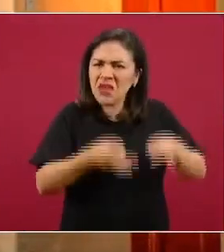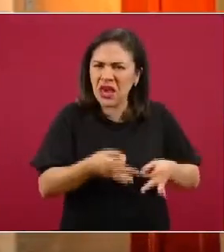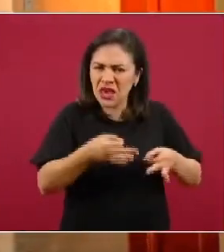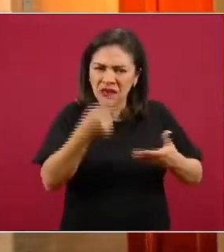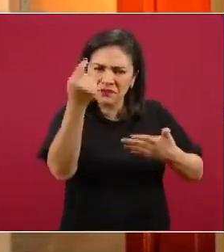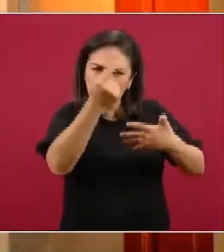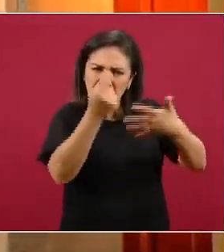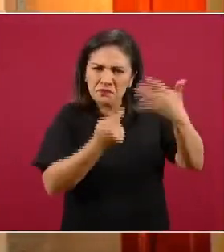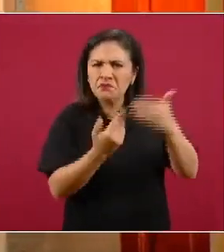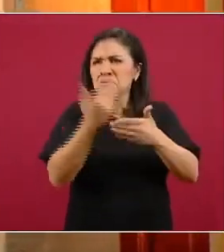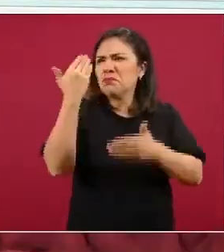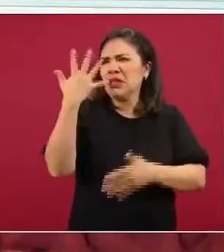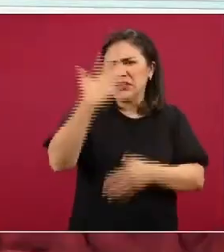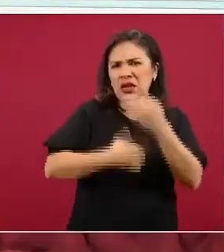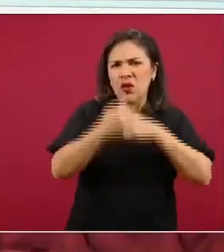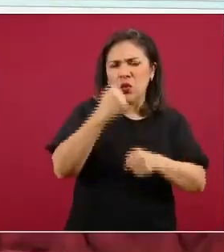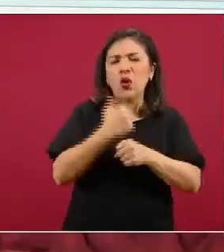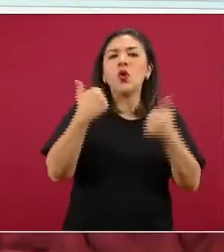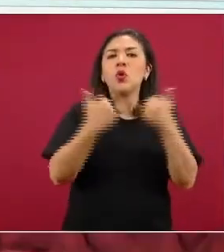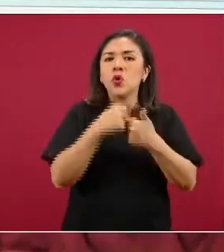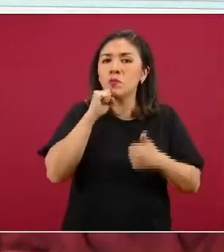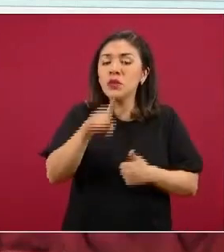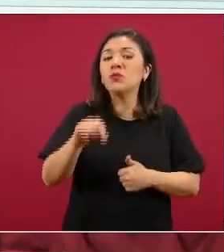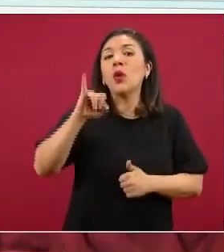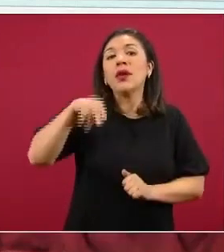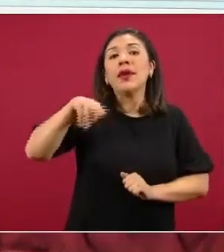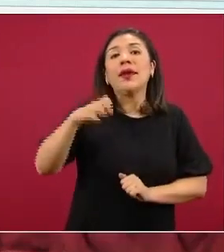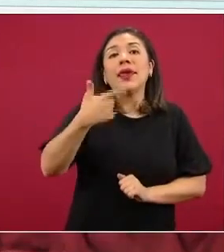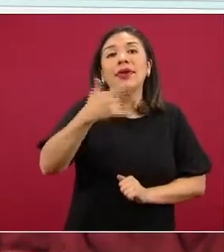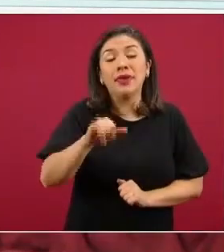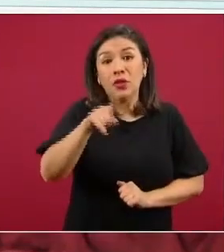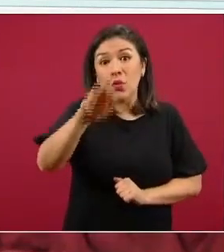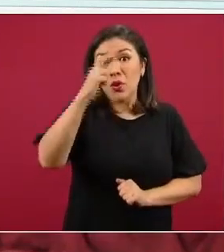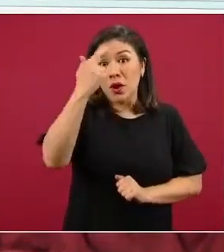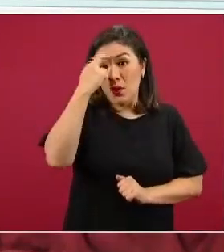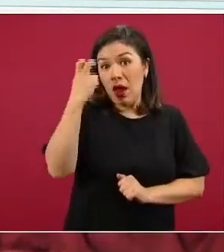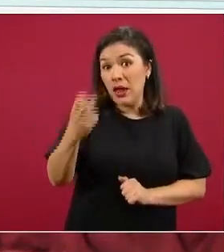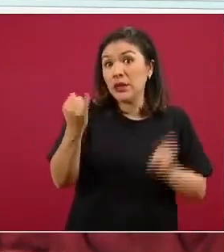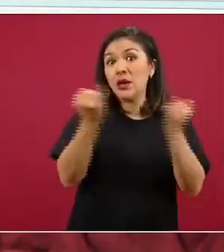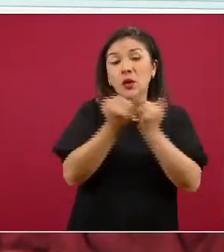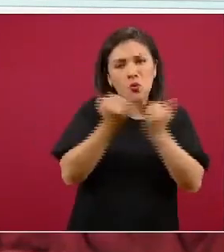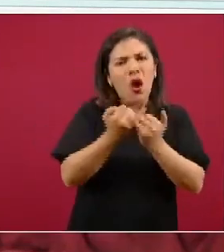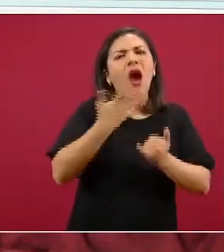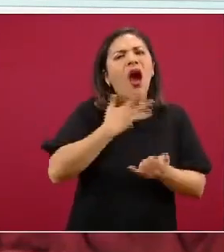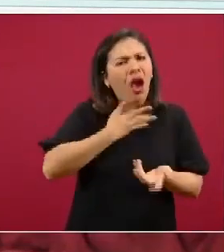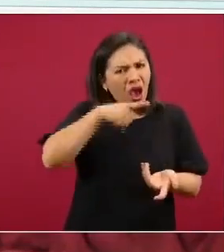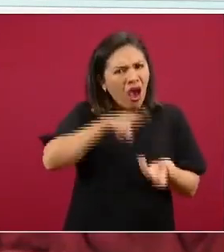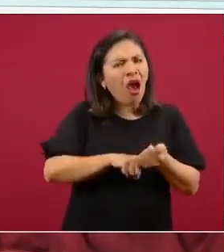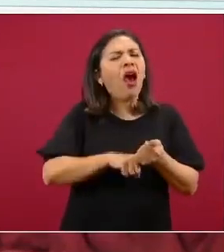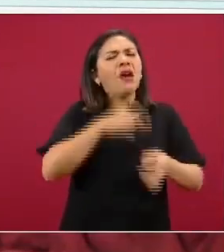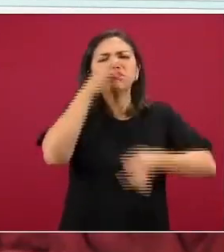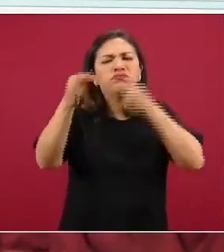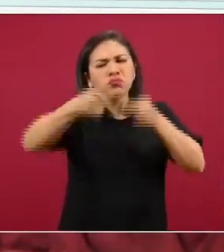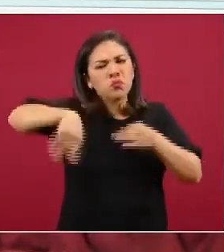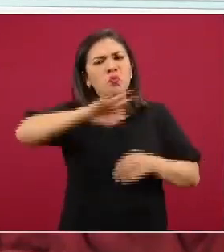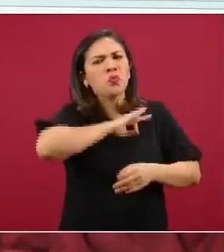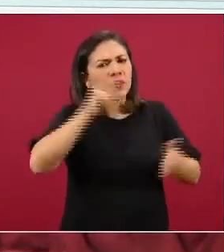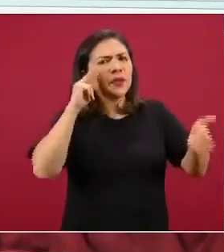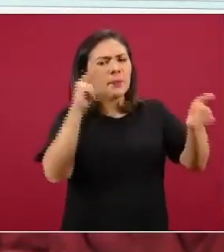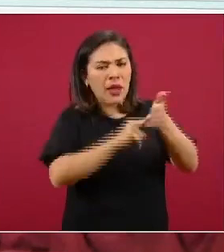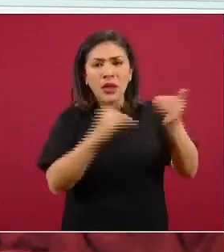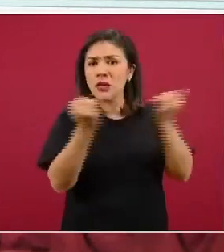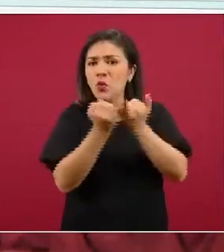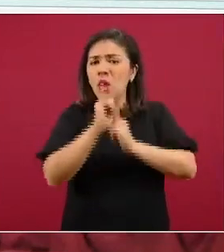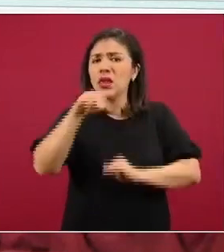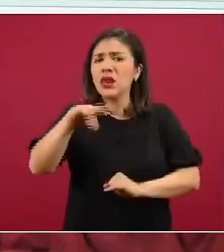verificadas en los últimos años, que es a través del registro que tiene INEGI. Recuerden, esto es una base de datos también pública. Recientemente INEGI hizo